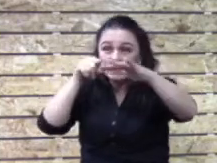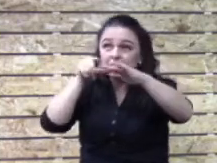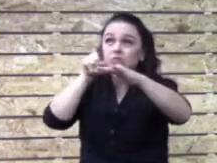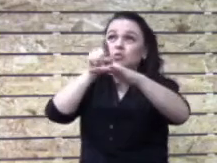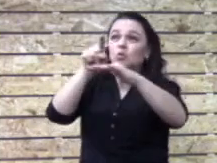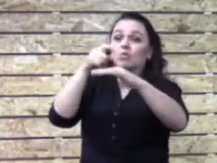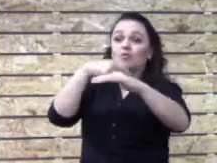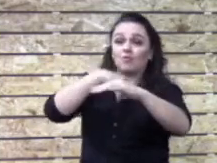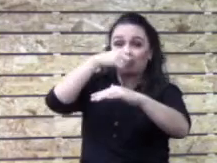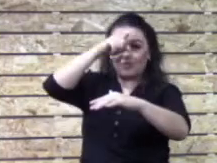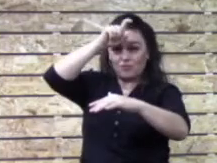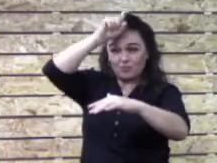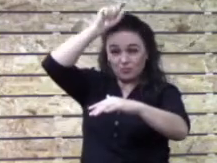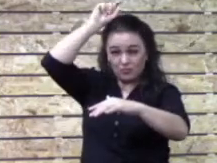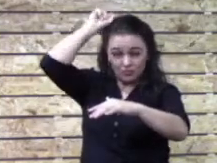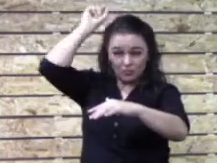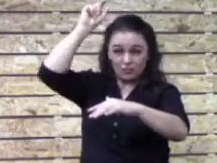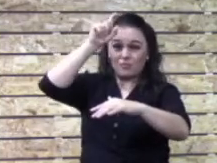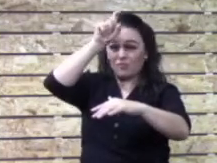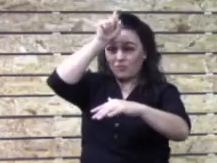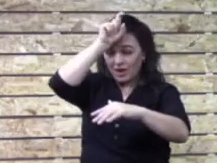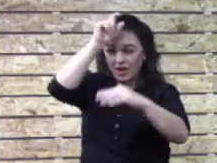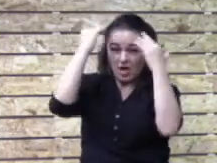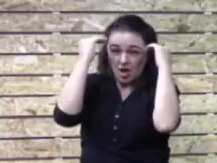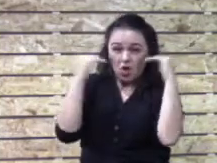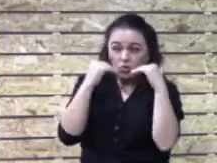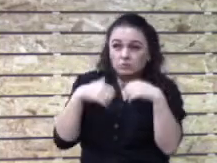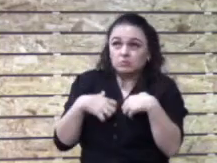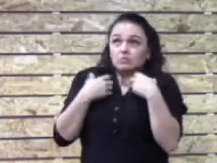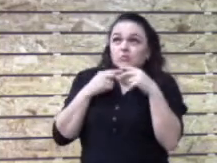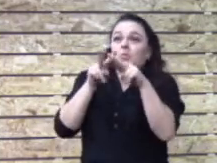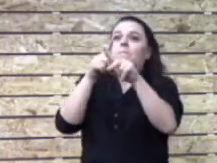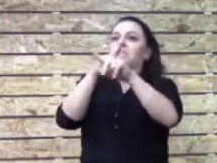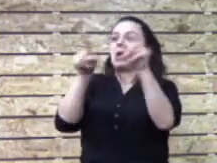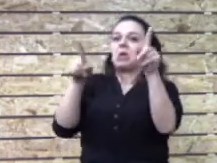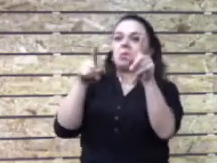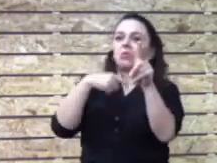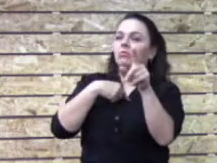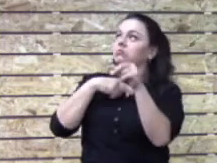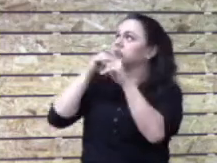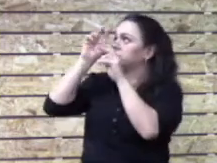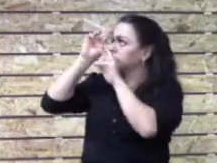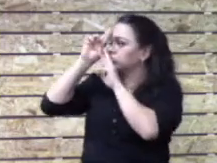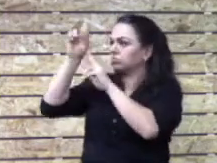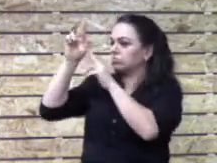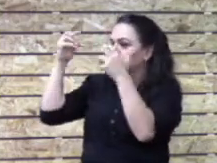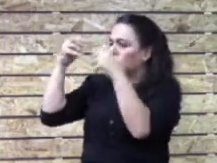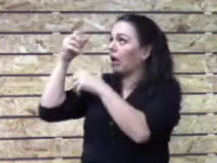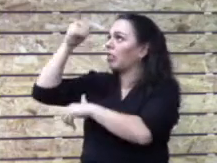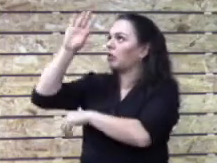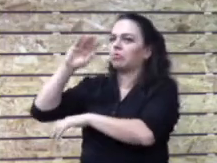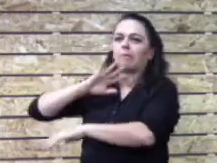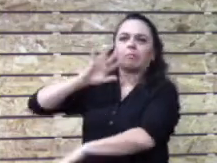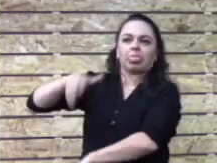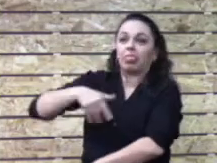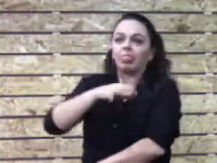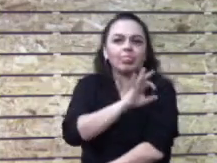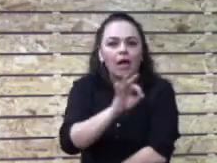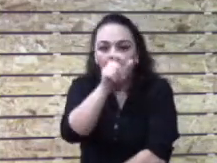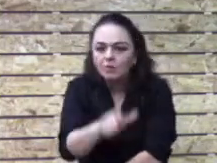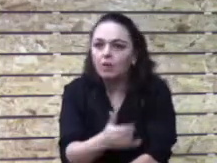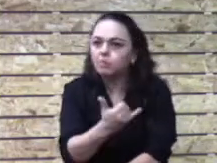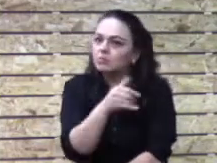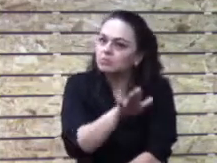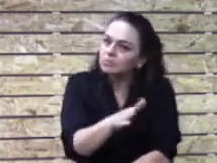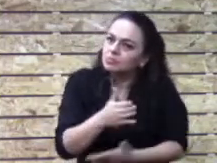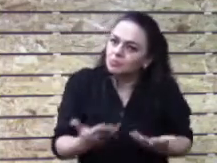temor a Dios que moviliza. Permítame hablarle rápidamente de eso. Es claro en el salmo que la